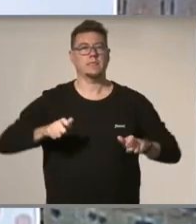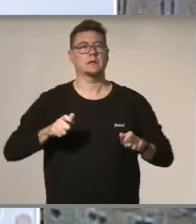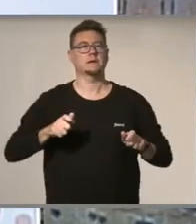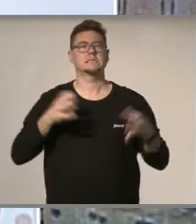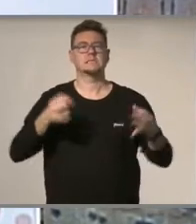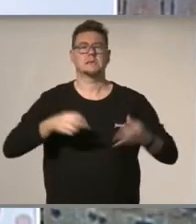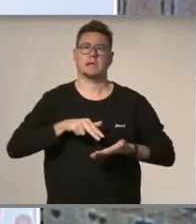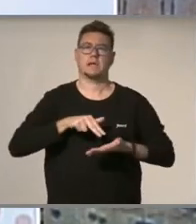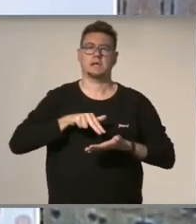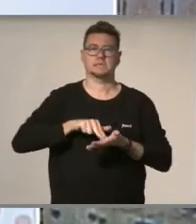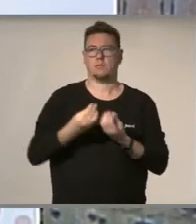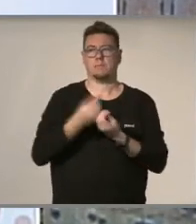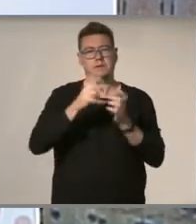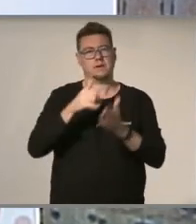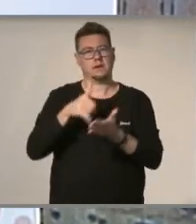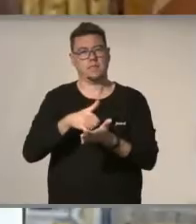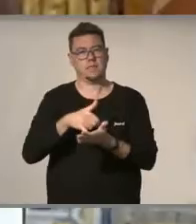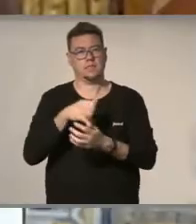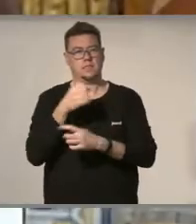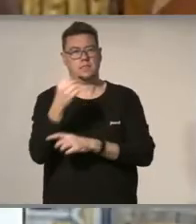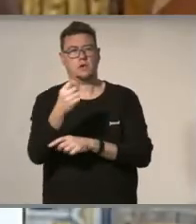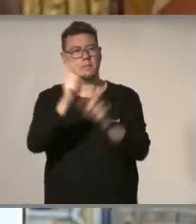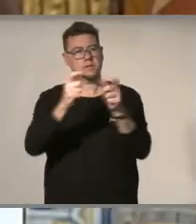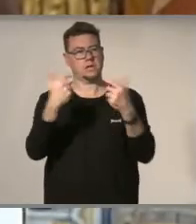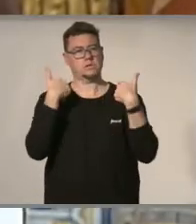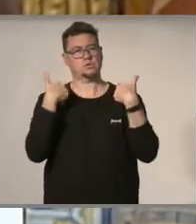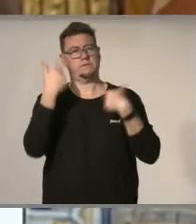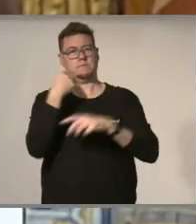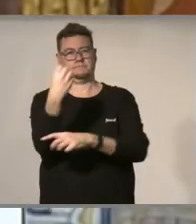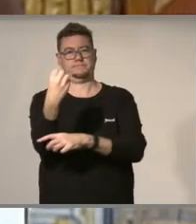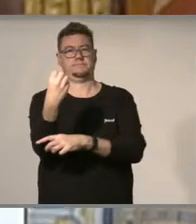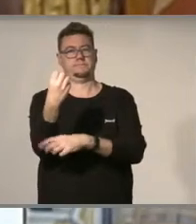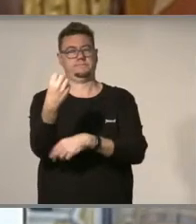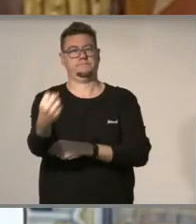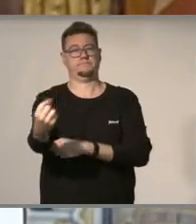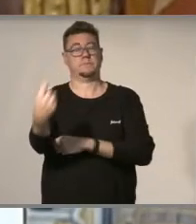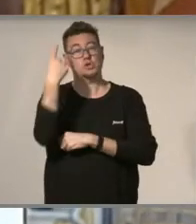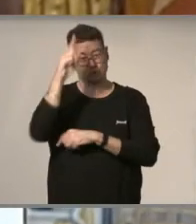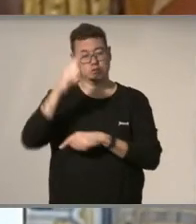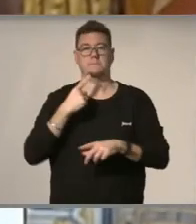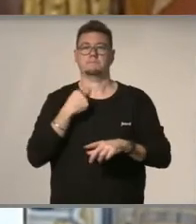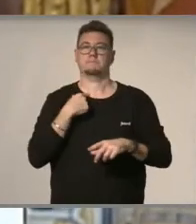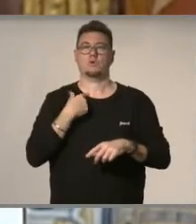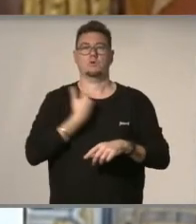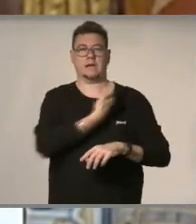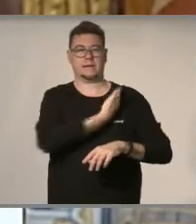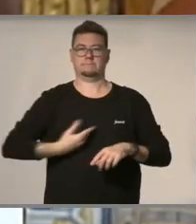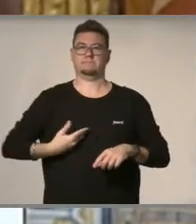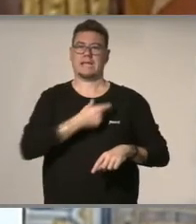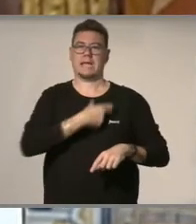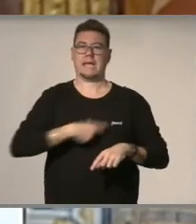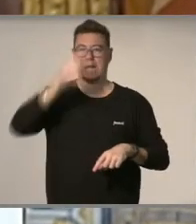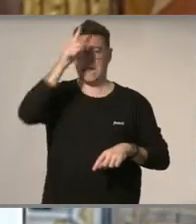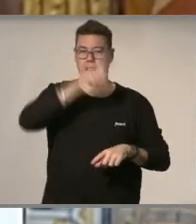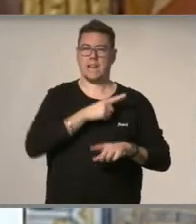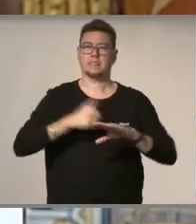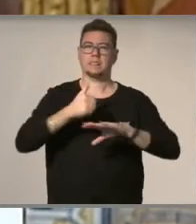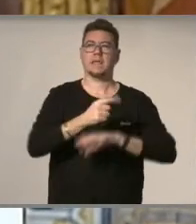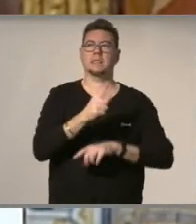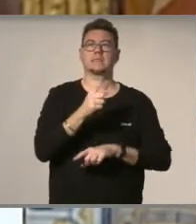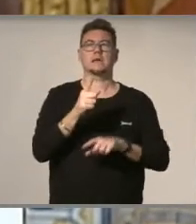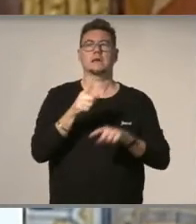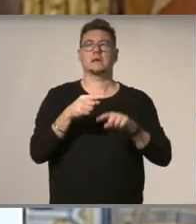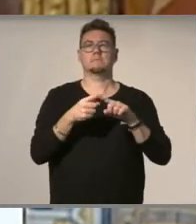estado siempre al lado de los más vulnerables y de los que más sufren. Y yo sé que el teniente general y toda la UME, sus hombres y mujeres, a quienes conozco